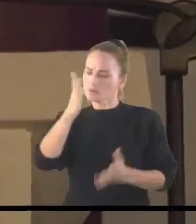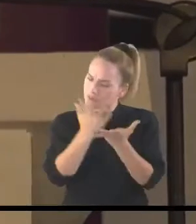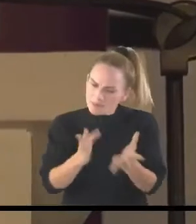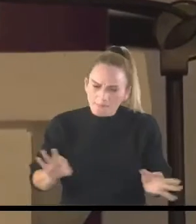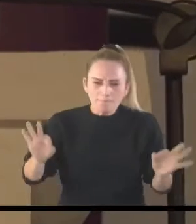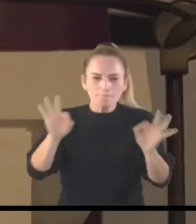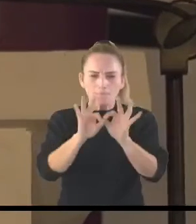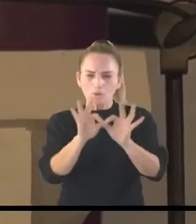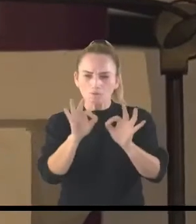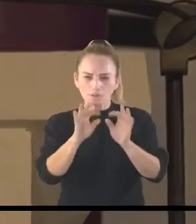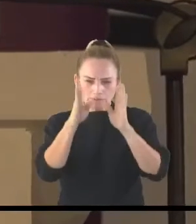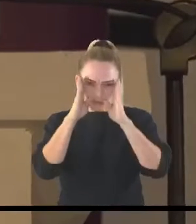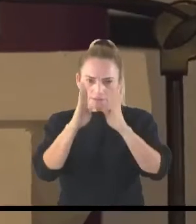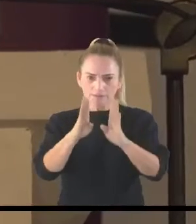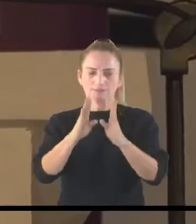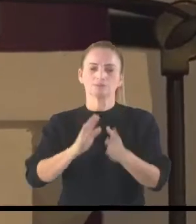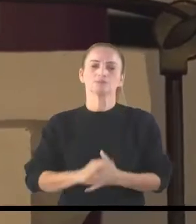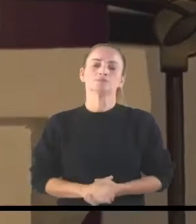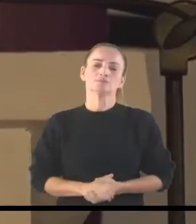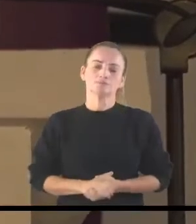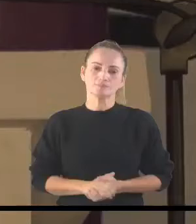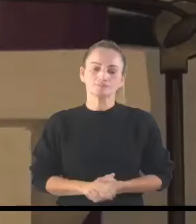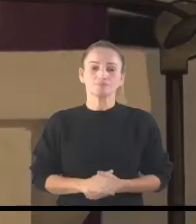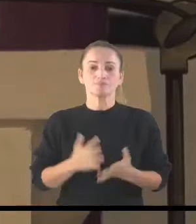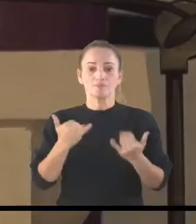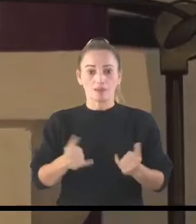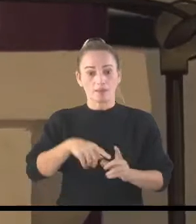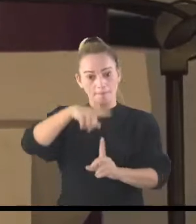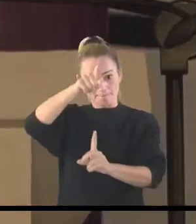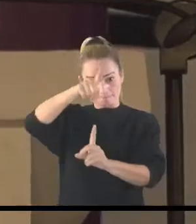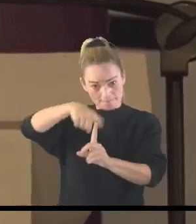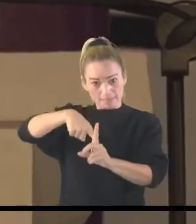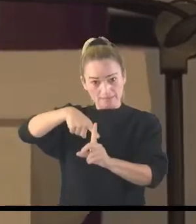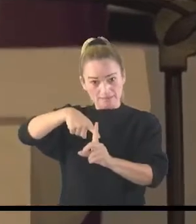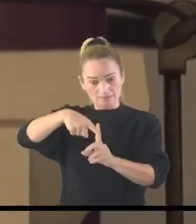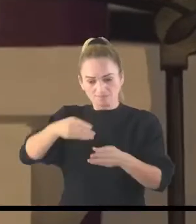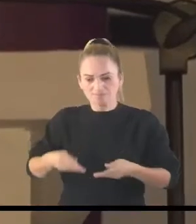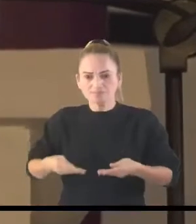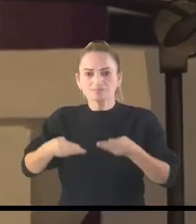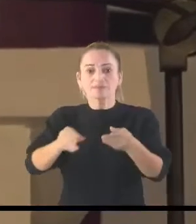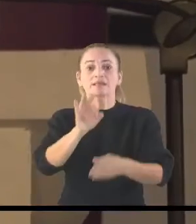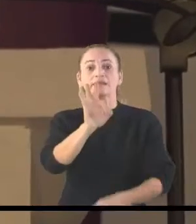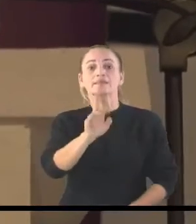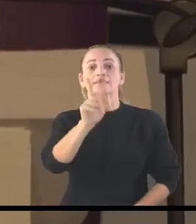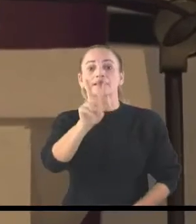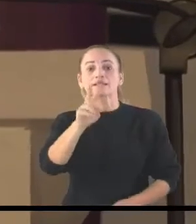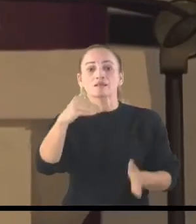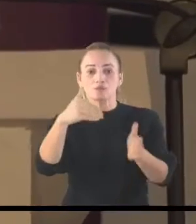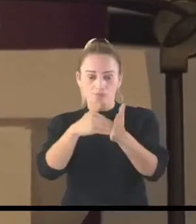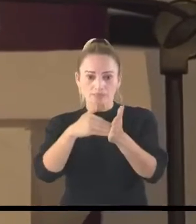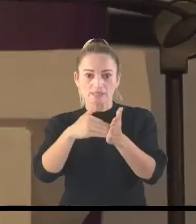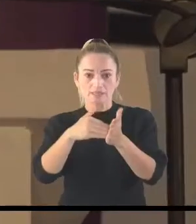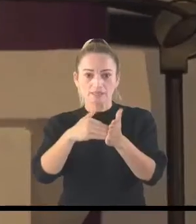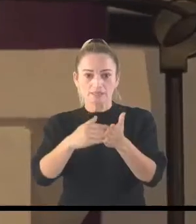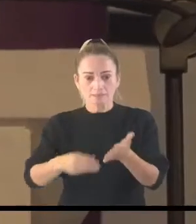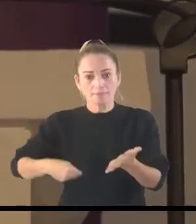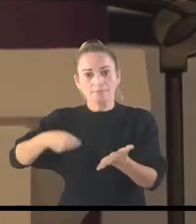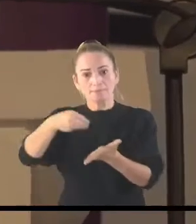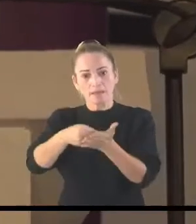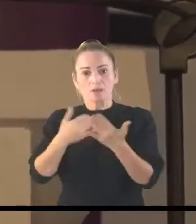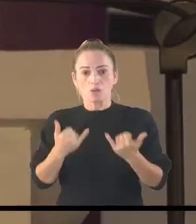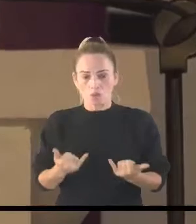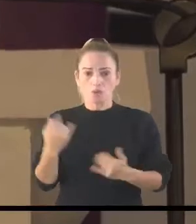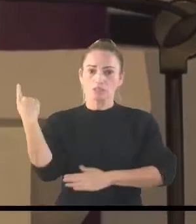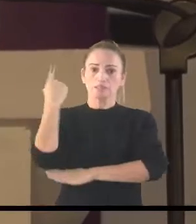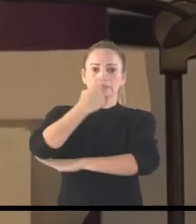priorizado todos, que este mes vamos a entregar 32.000 de esas indemnizaciones. El día de